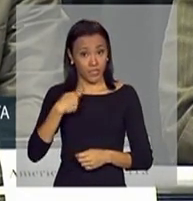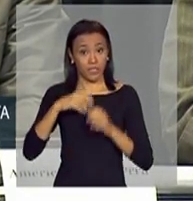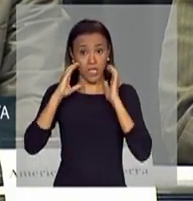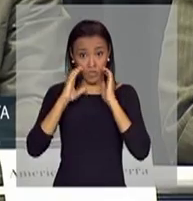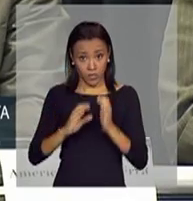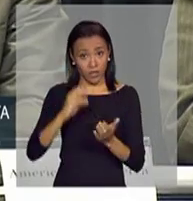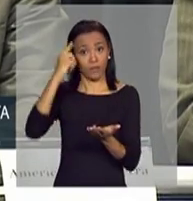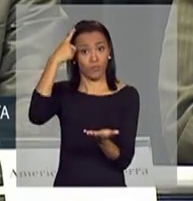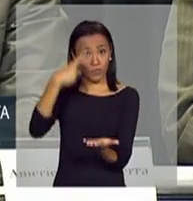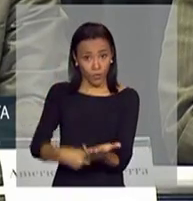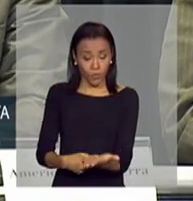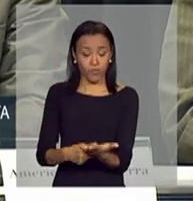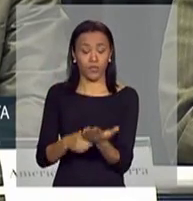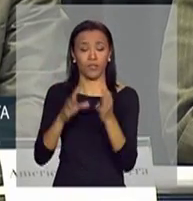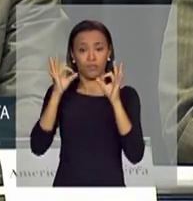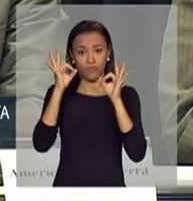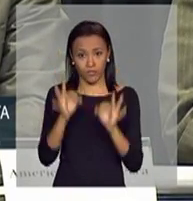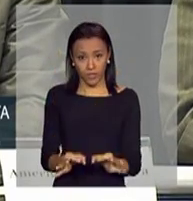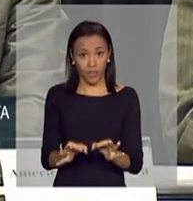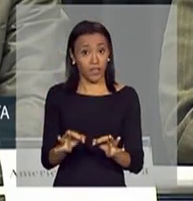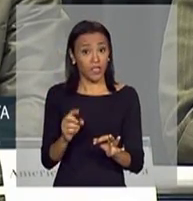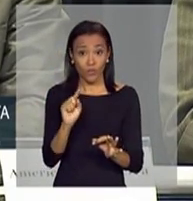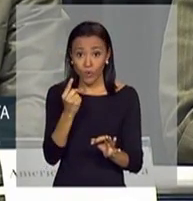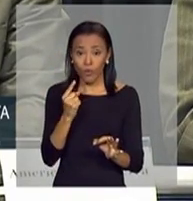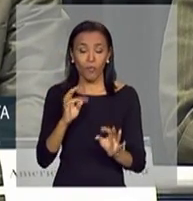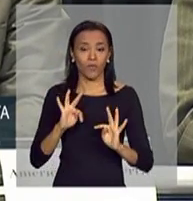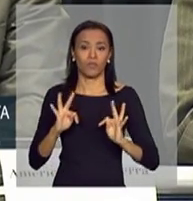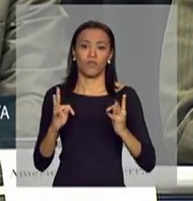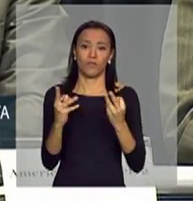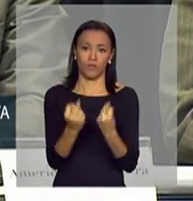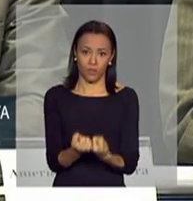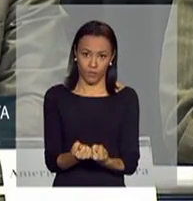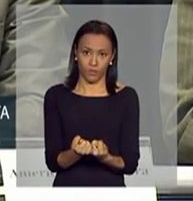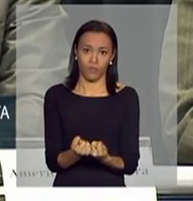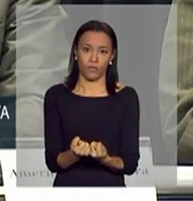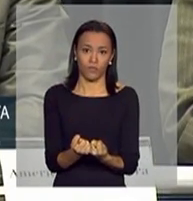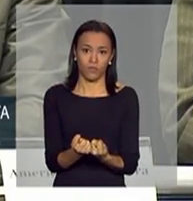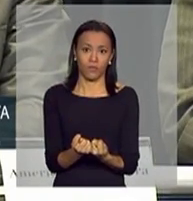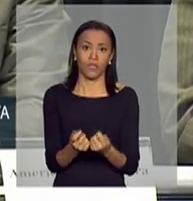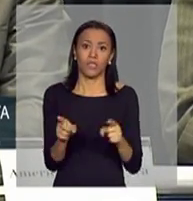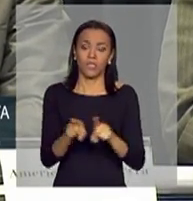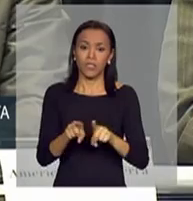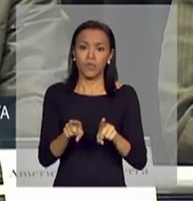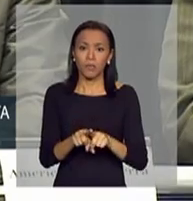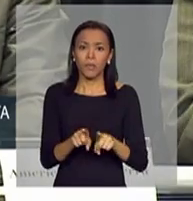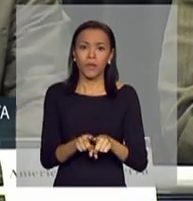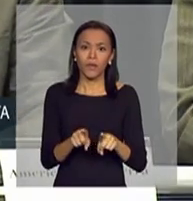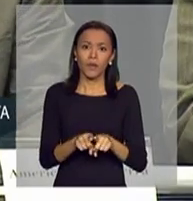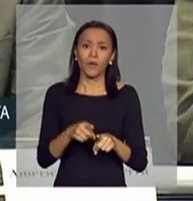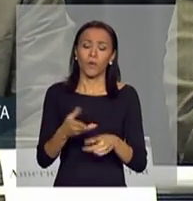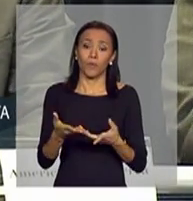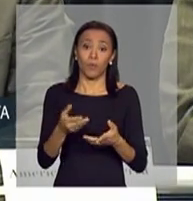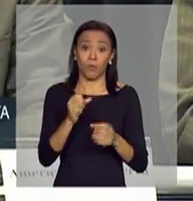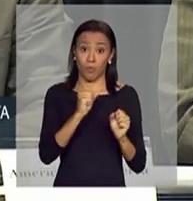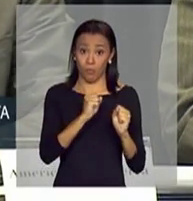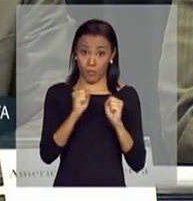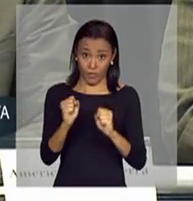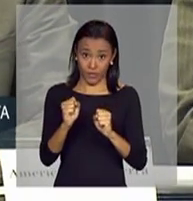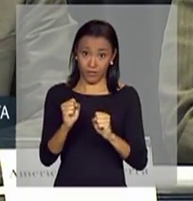obligaciones, efectivamente tiene que cumplirla todo el Estado. Y el Poder Judicial, siendo parte del Estado, evidentemente tiene que